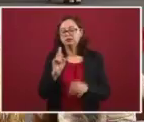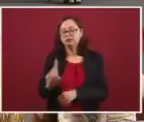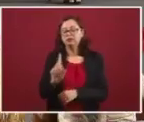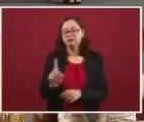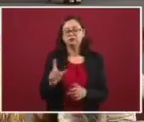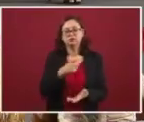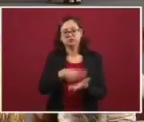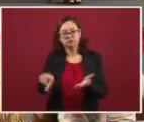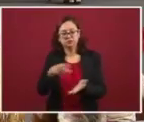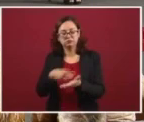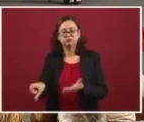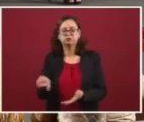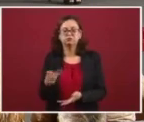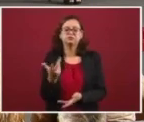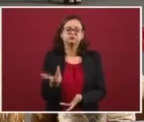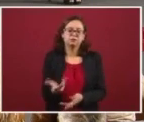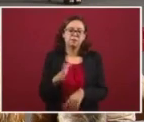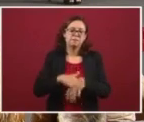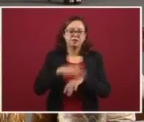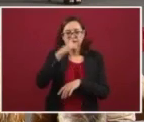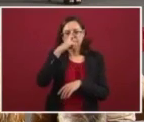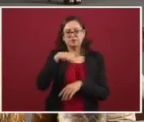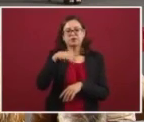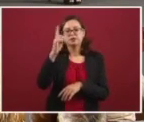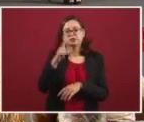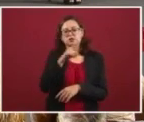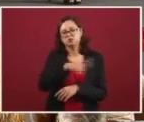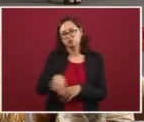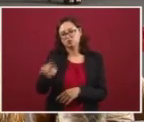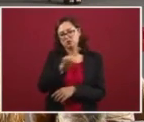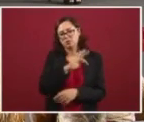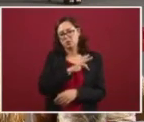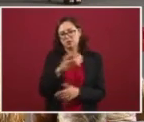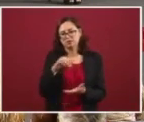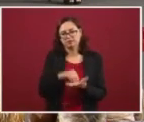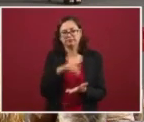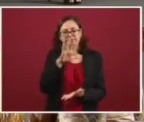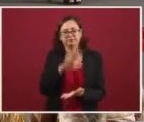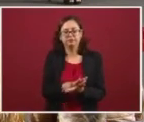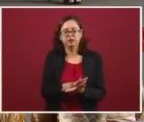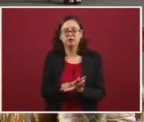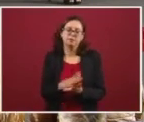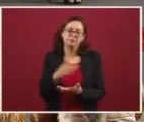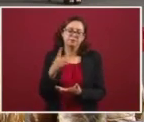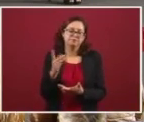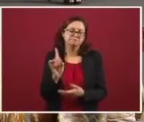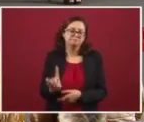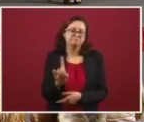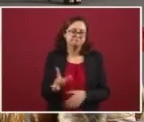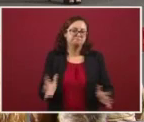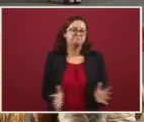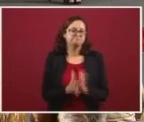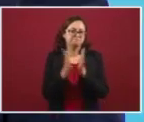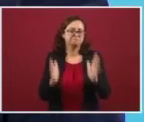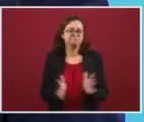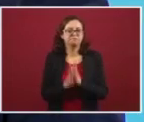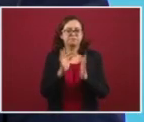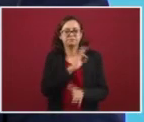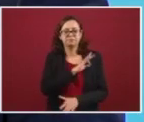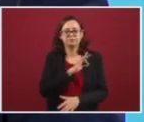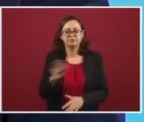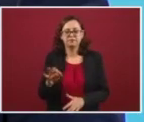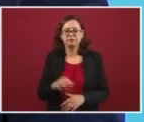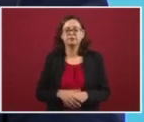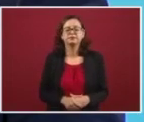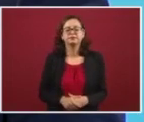la exposición, y eso facilitarles que se registren para poder participar el domingo. Hacerles